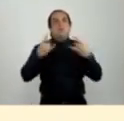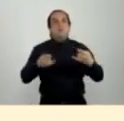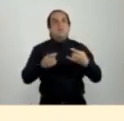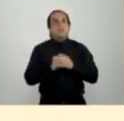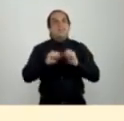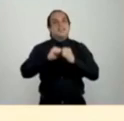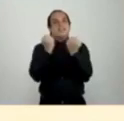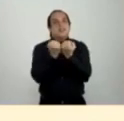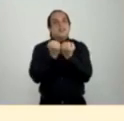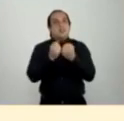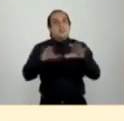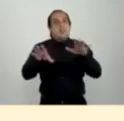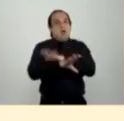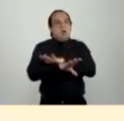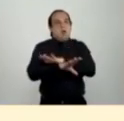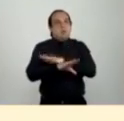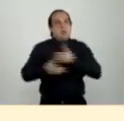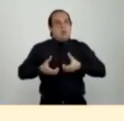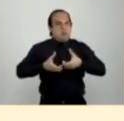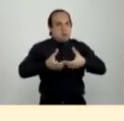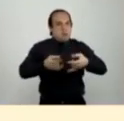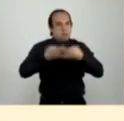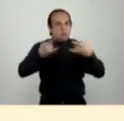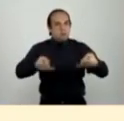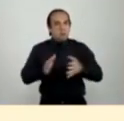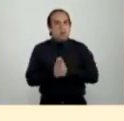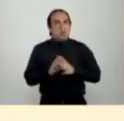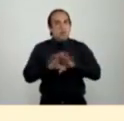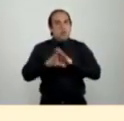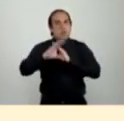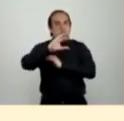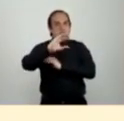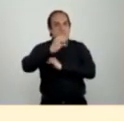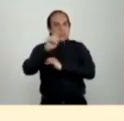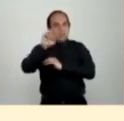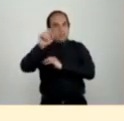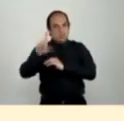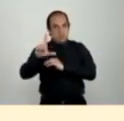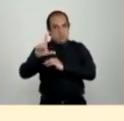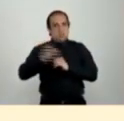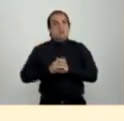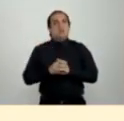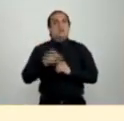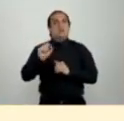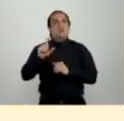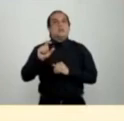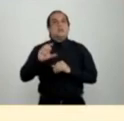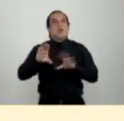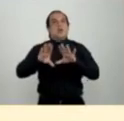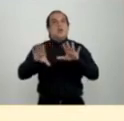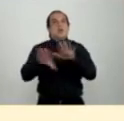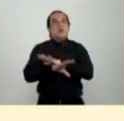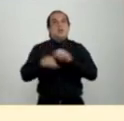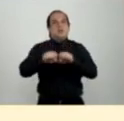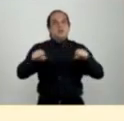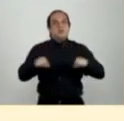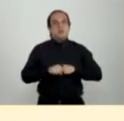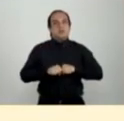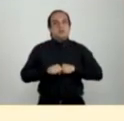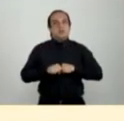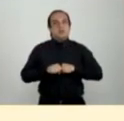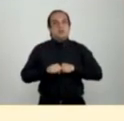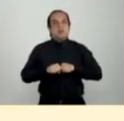tú mencionaste a Chandler, con Hammett, la novela negra se vuelve la novela de la calle, se vuelve la novela de los barrios